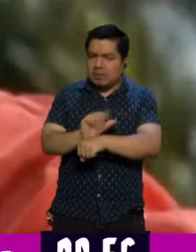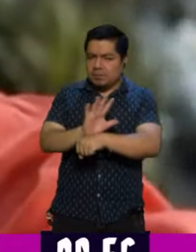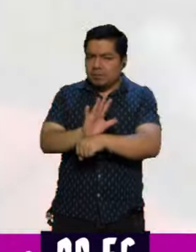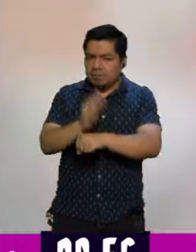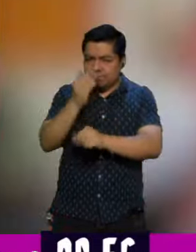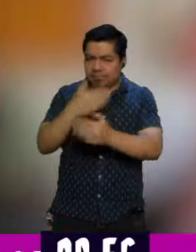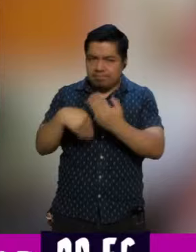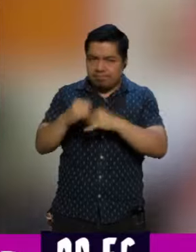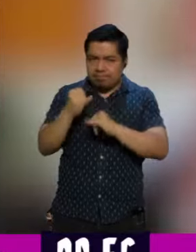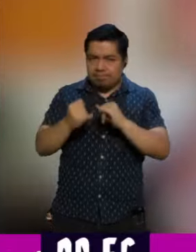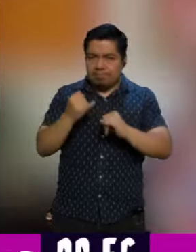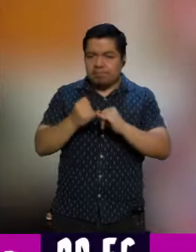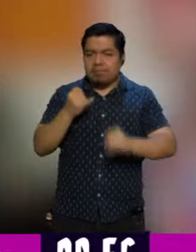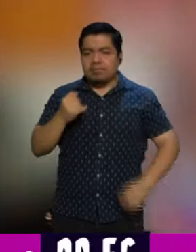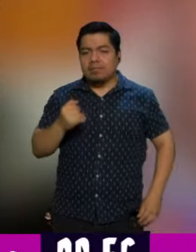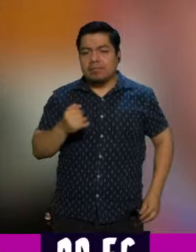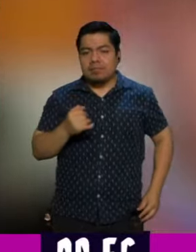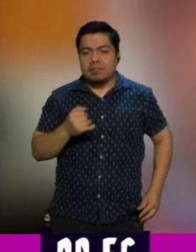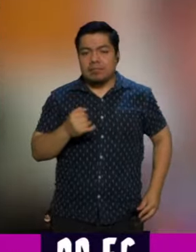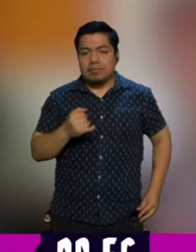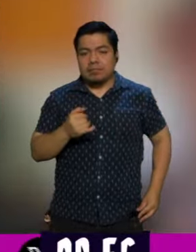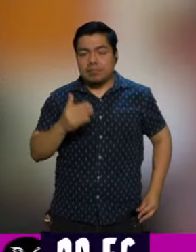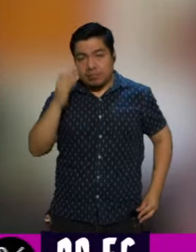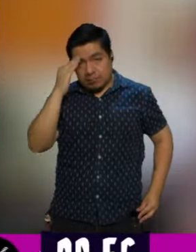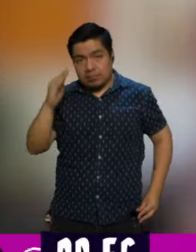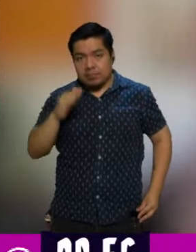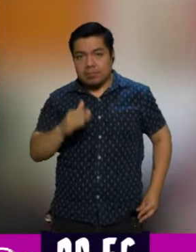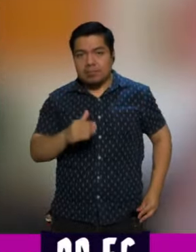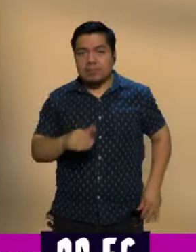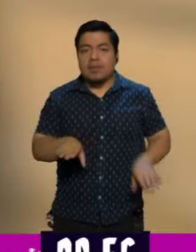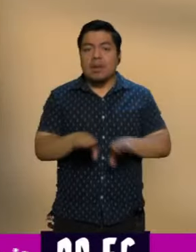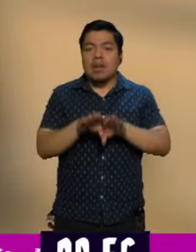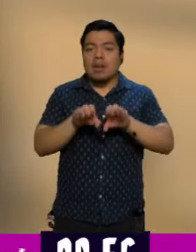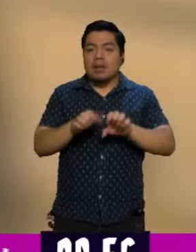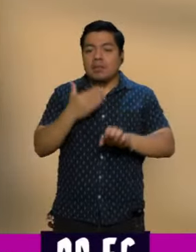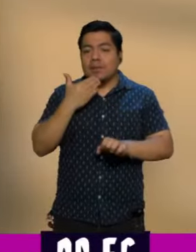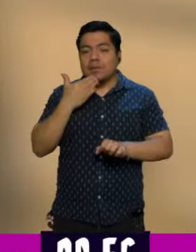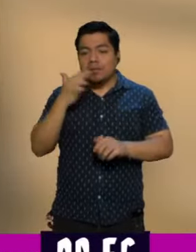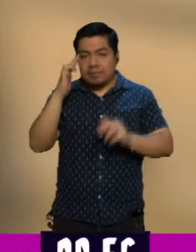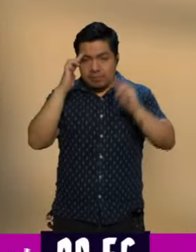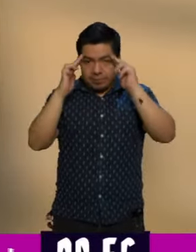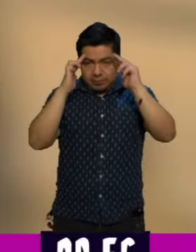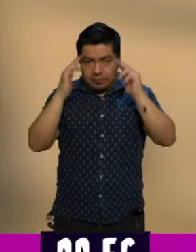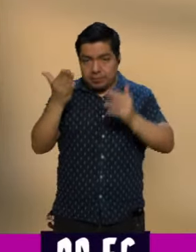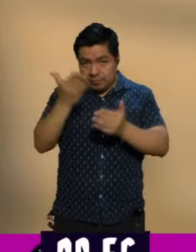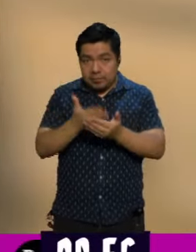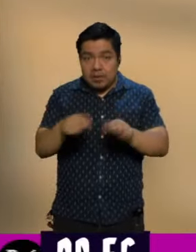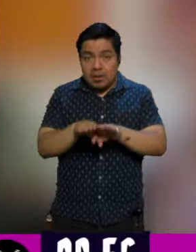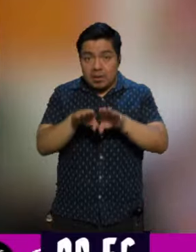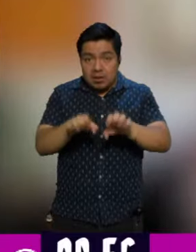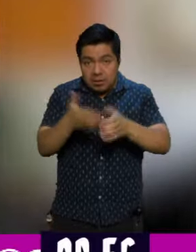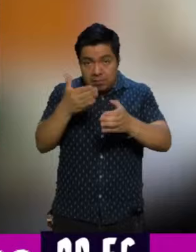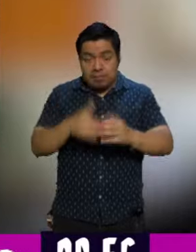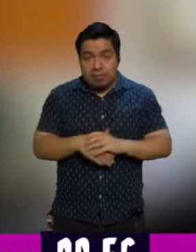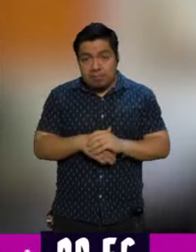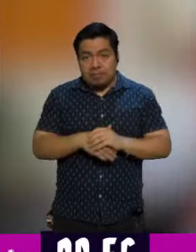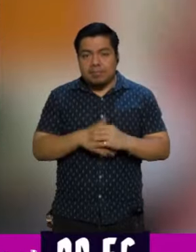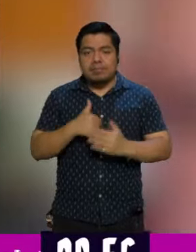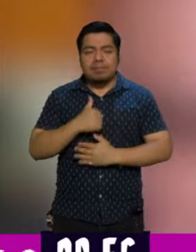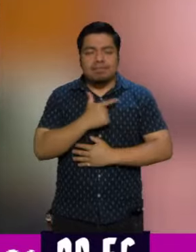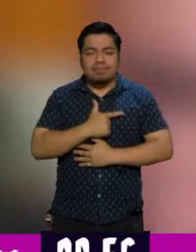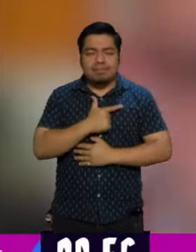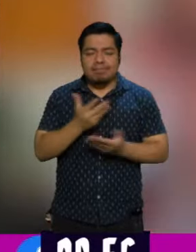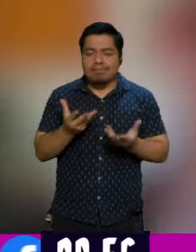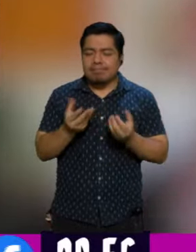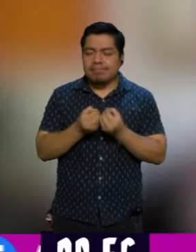internacional. Hey, how are you? Hi, Michael. Nice to meet you. Hola, Gonzalo. How are you? I'm so happy to talk with